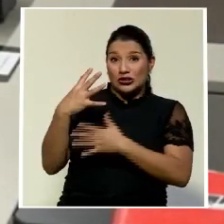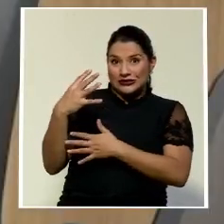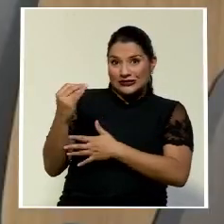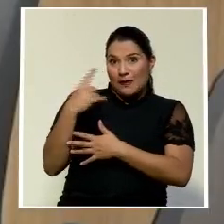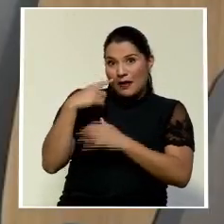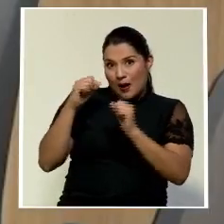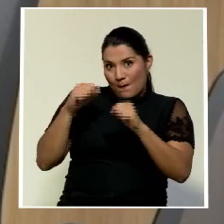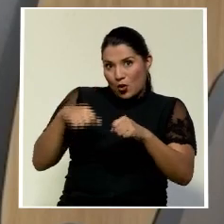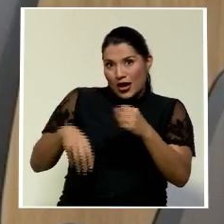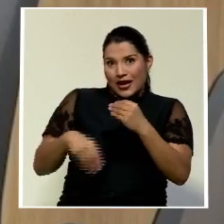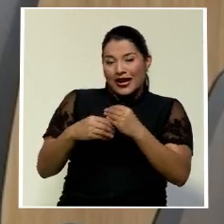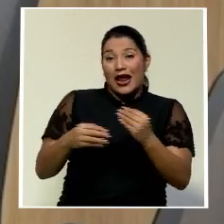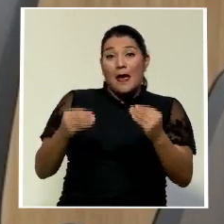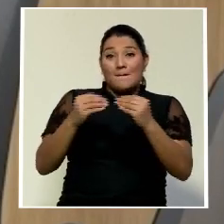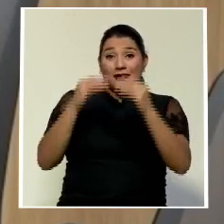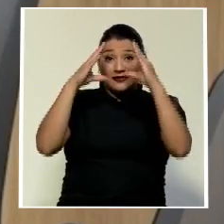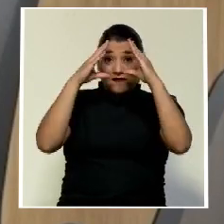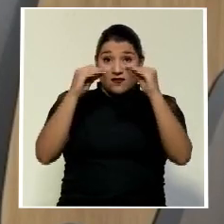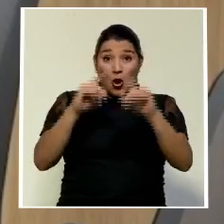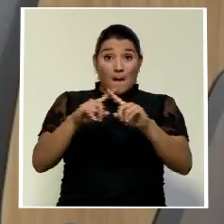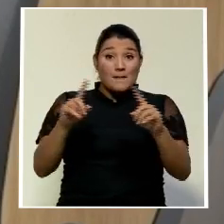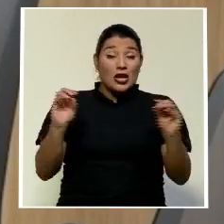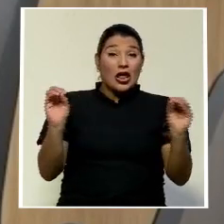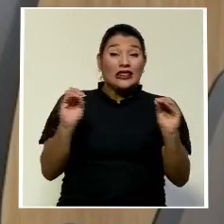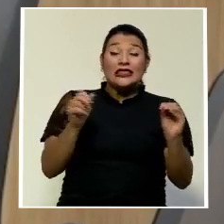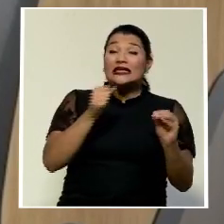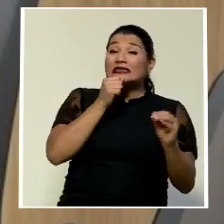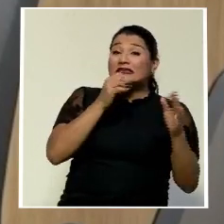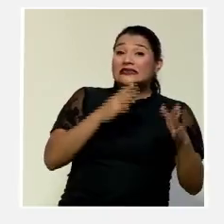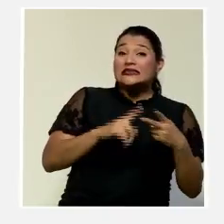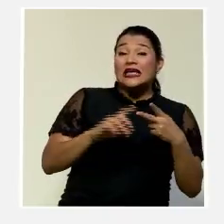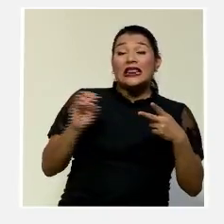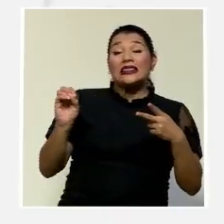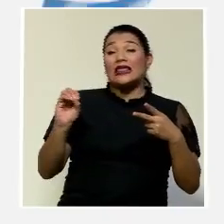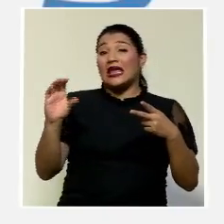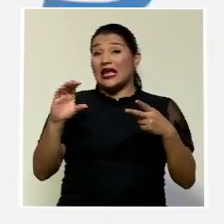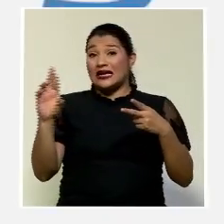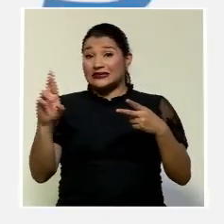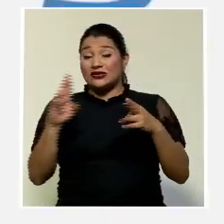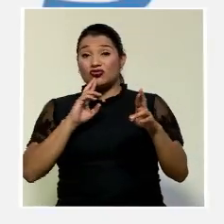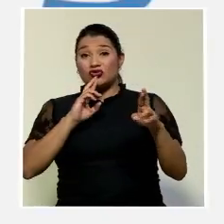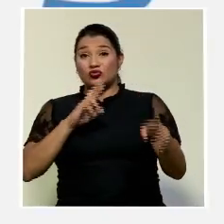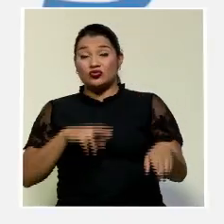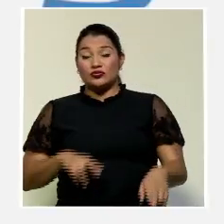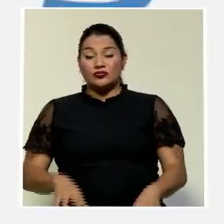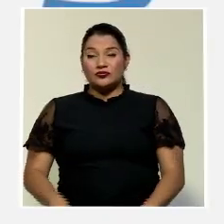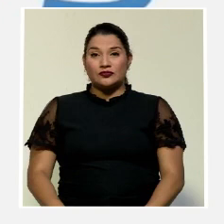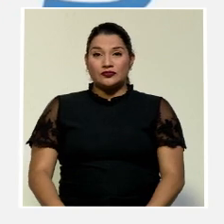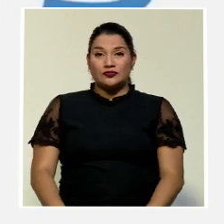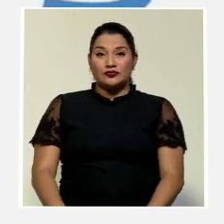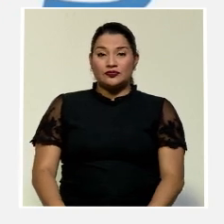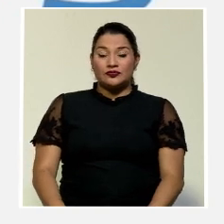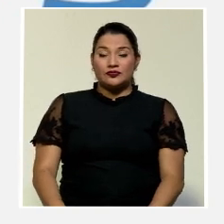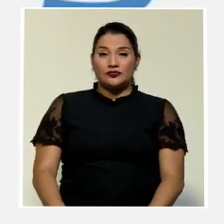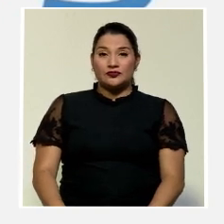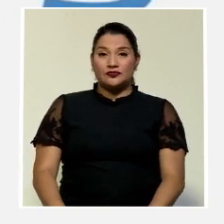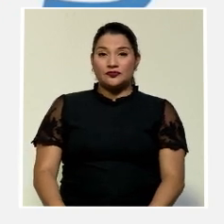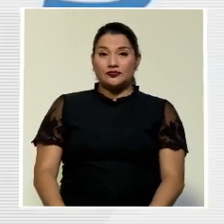tema. Sin embargo, ni el equipo de prensa ni el canciller de la República contestaron a nuestras llamadas.